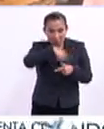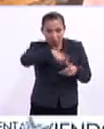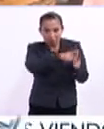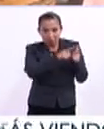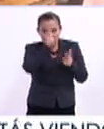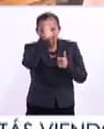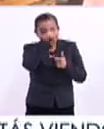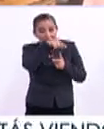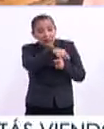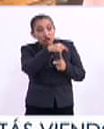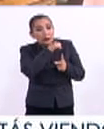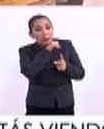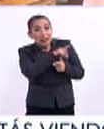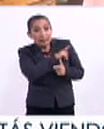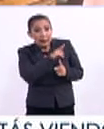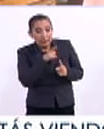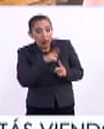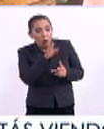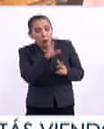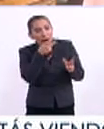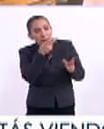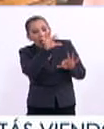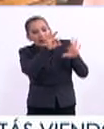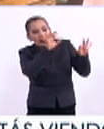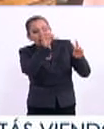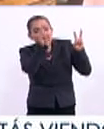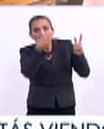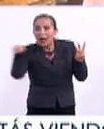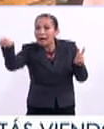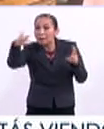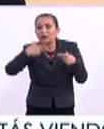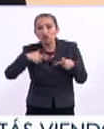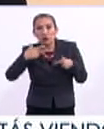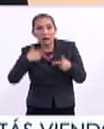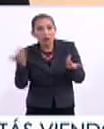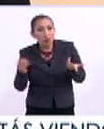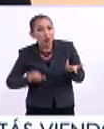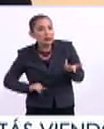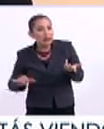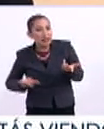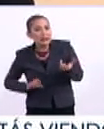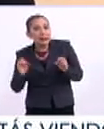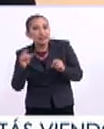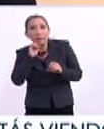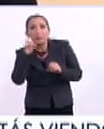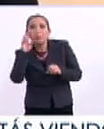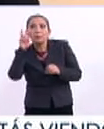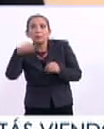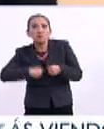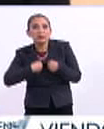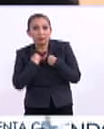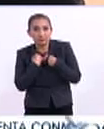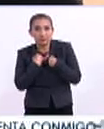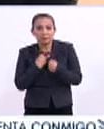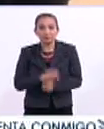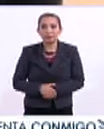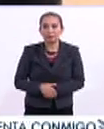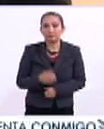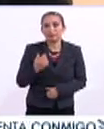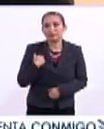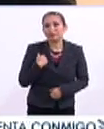que los científicos también tocaran temas más que a la gente le afectan? Yo no creo o sea, porque yo